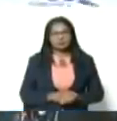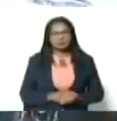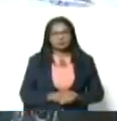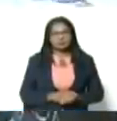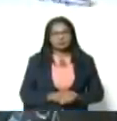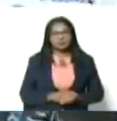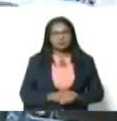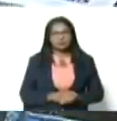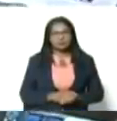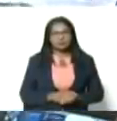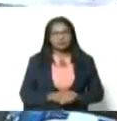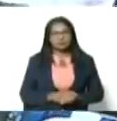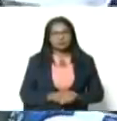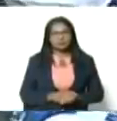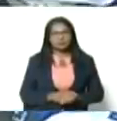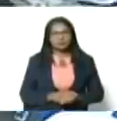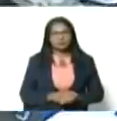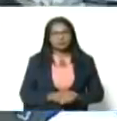Bueno,